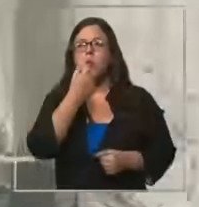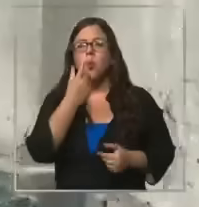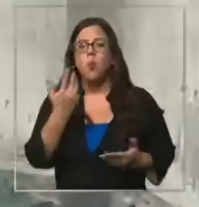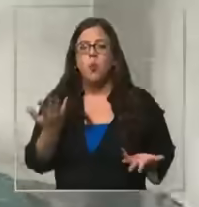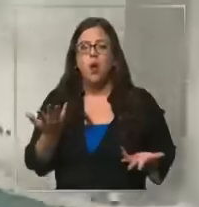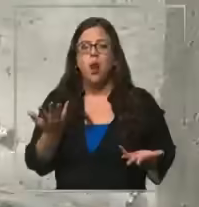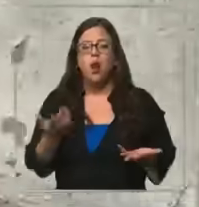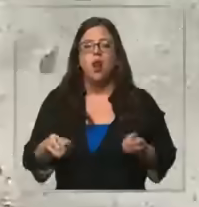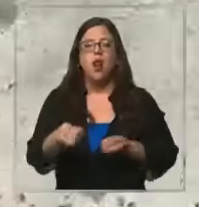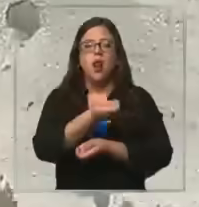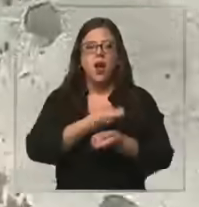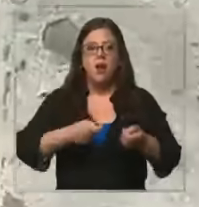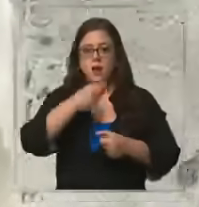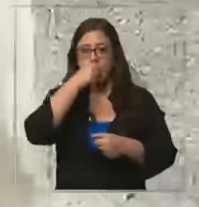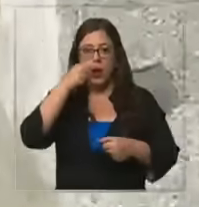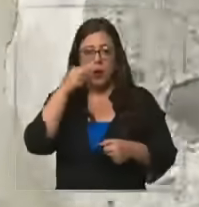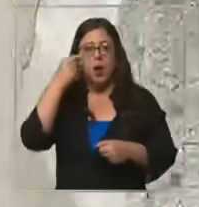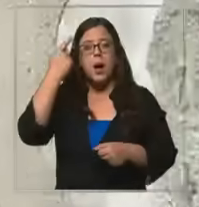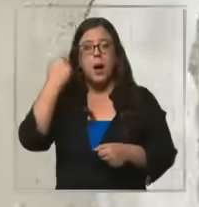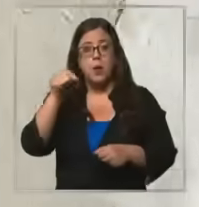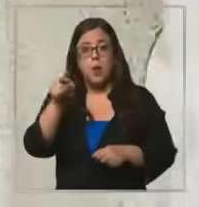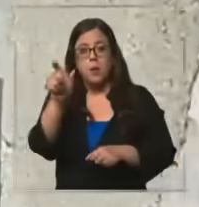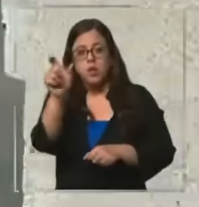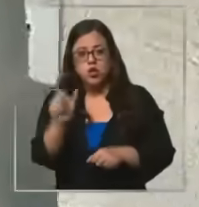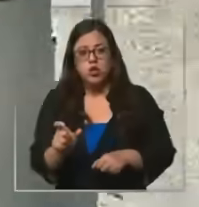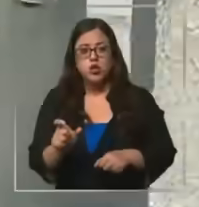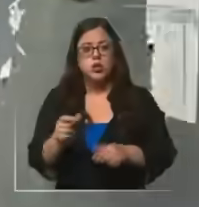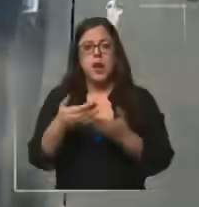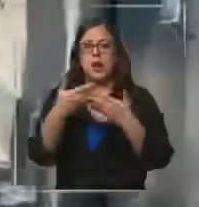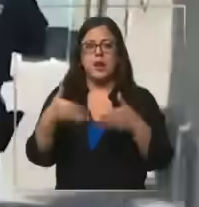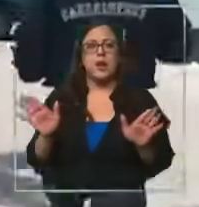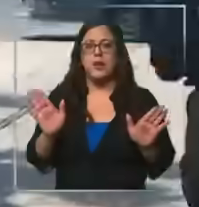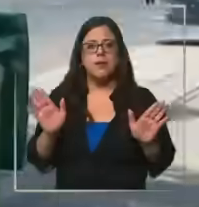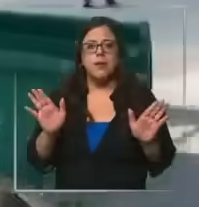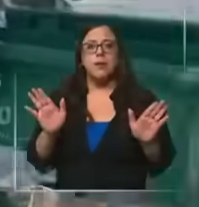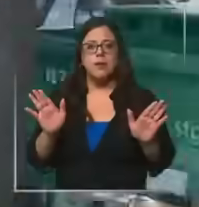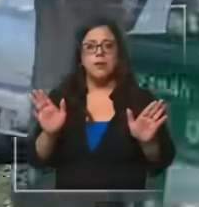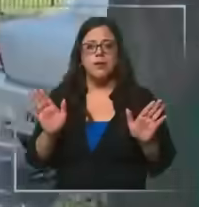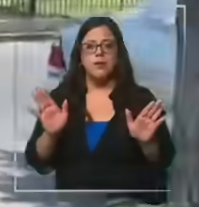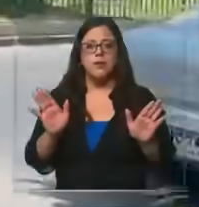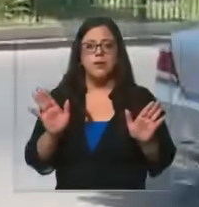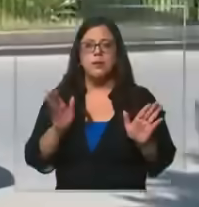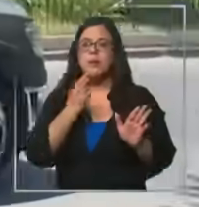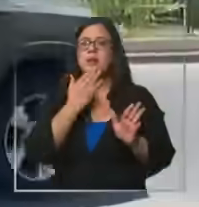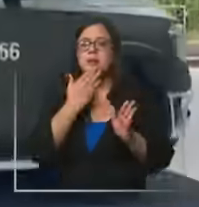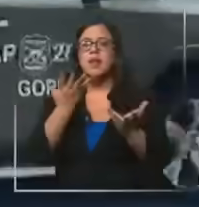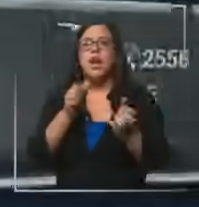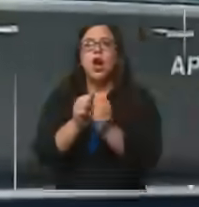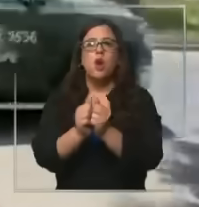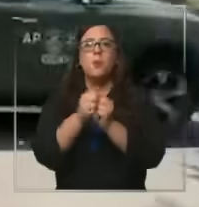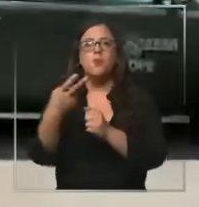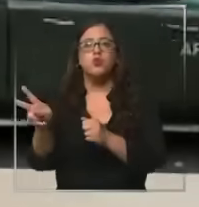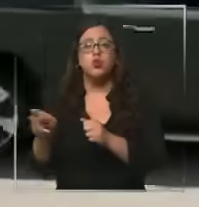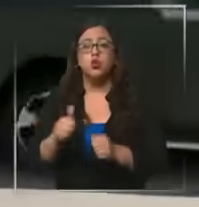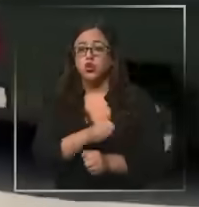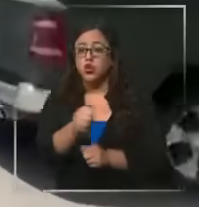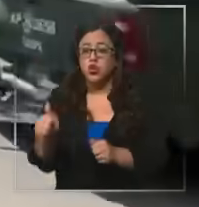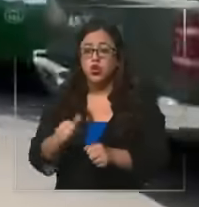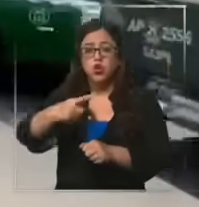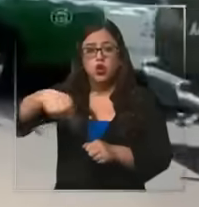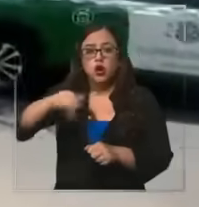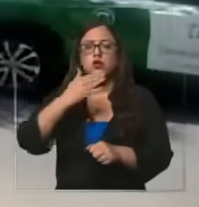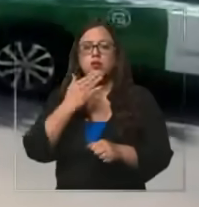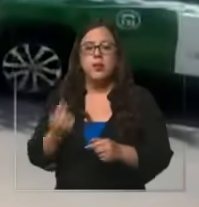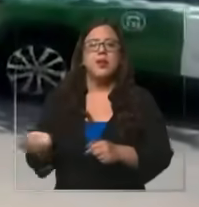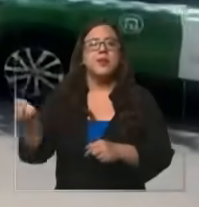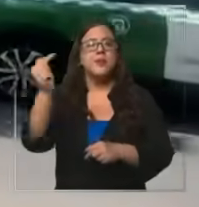al tráfico de drogas. Aún así, este sujeto se encontraba en libertad junto además a sus cómplices. Todos ellos también